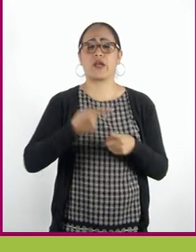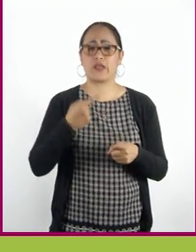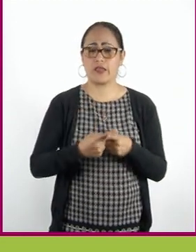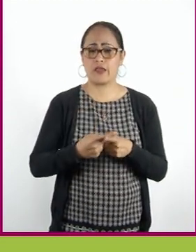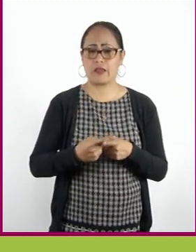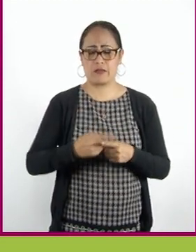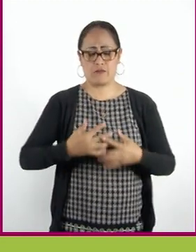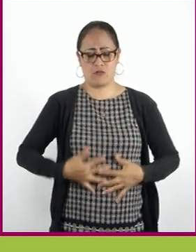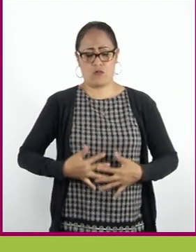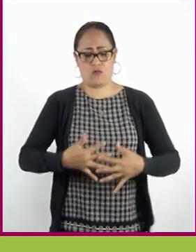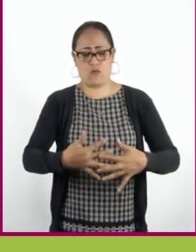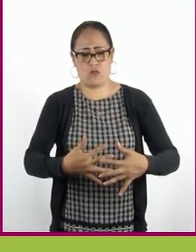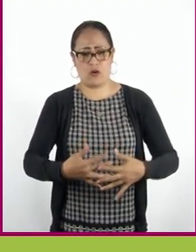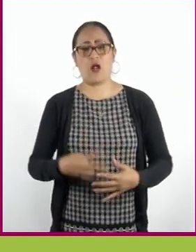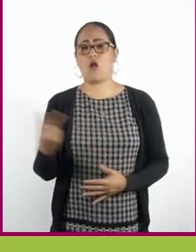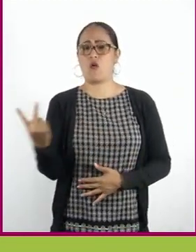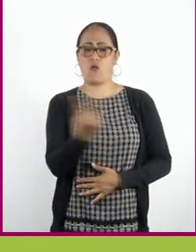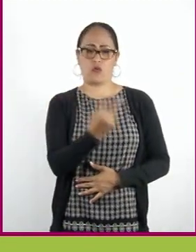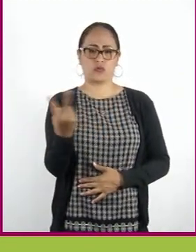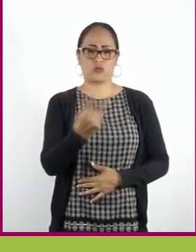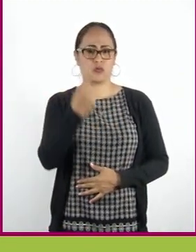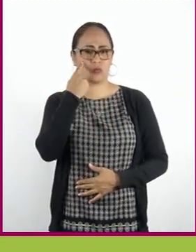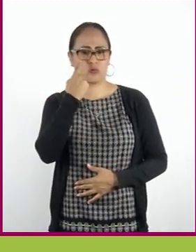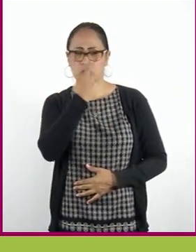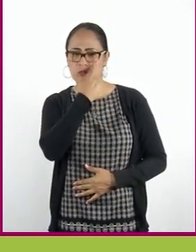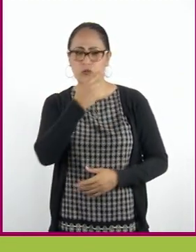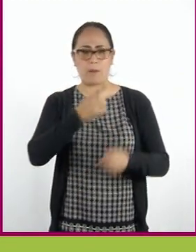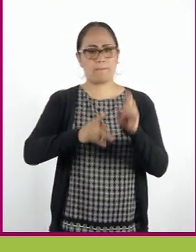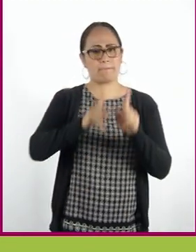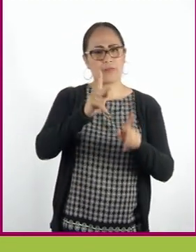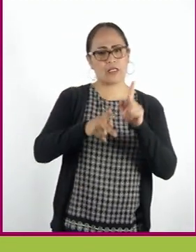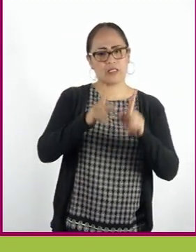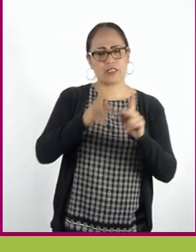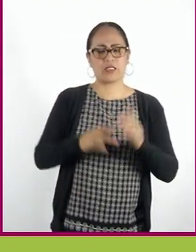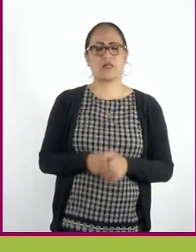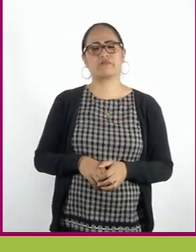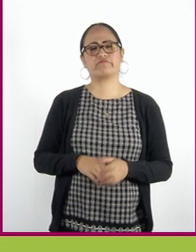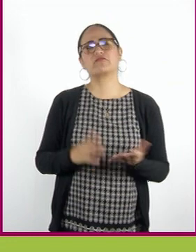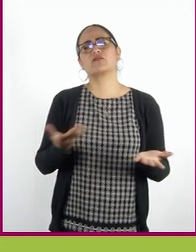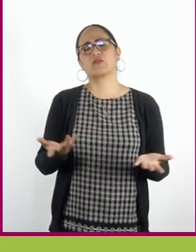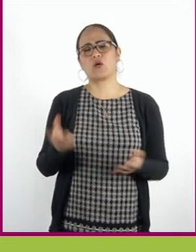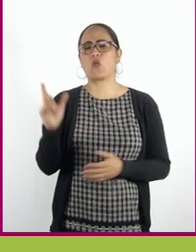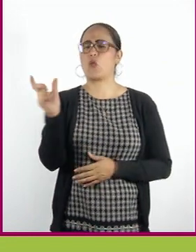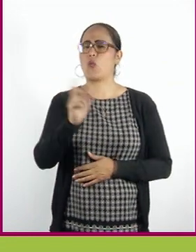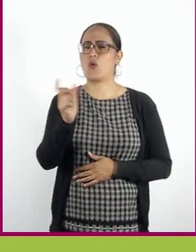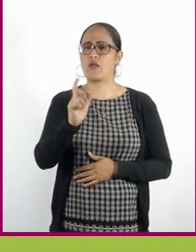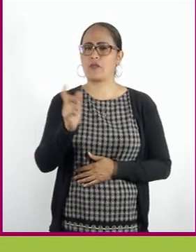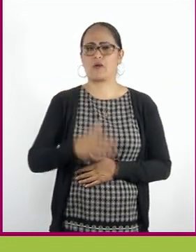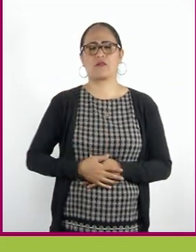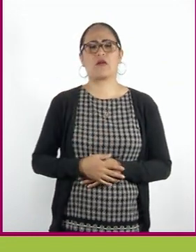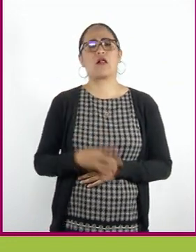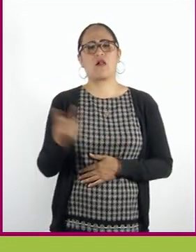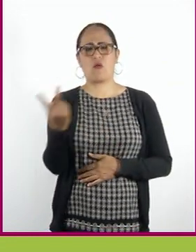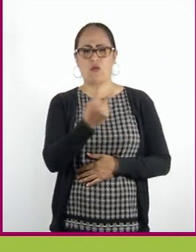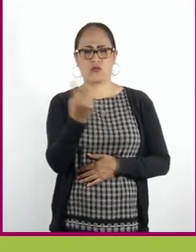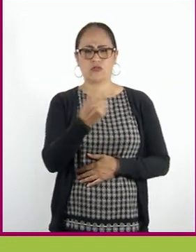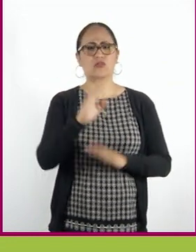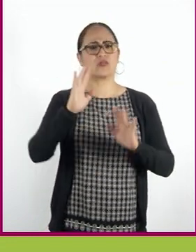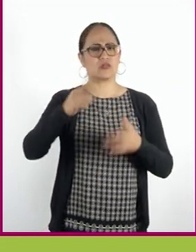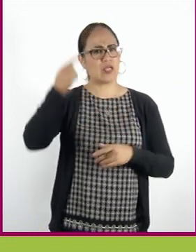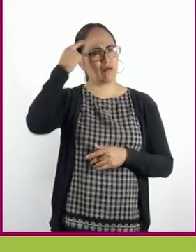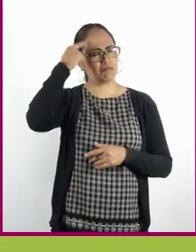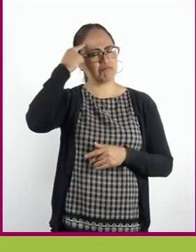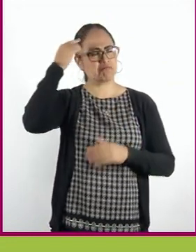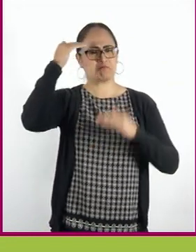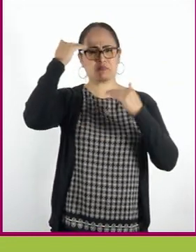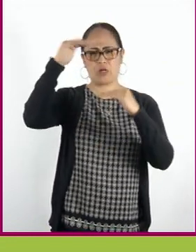tomada entre ambos y se recomienda que ocurra cuando la pareja está en plena madurez